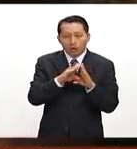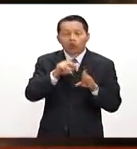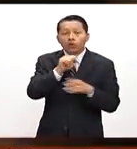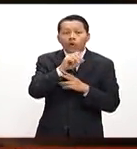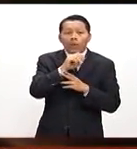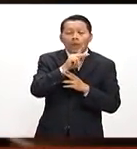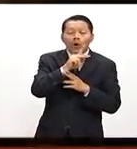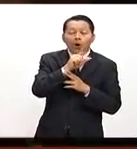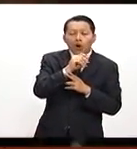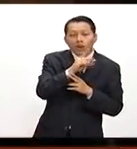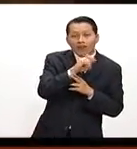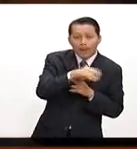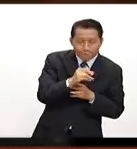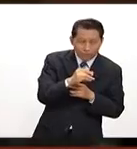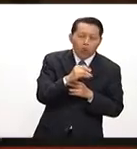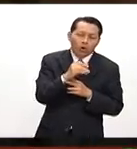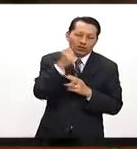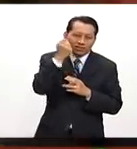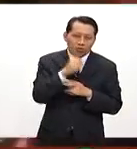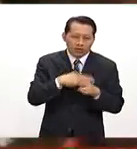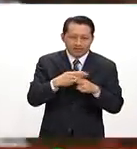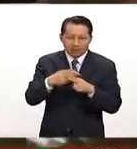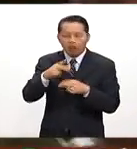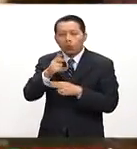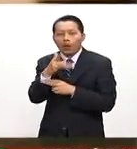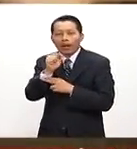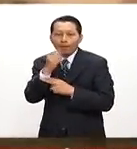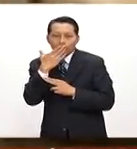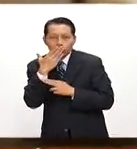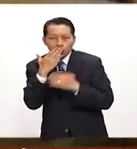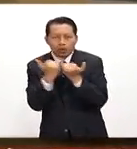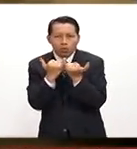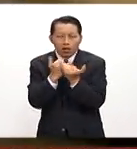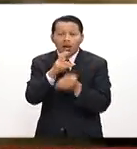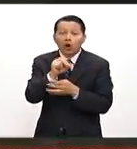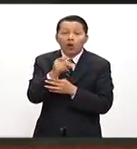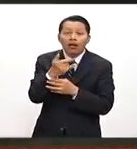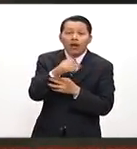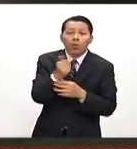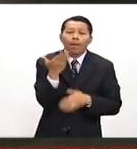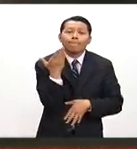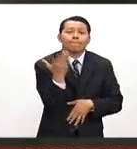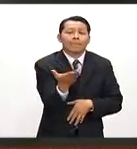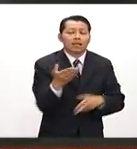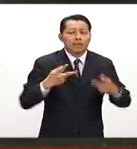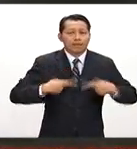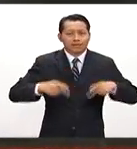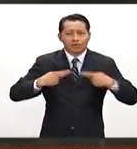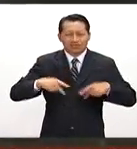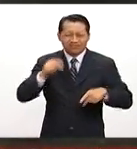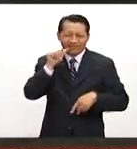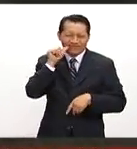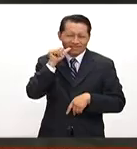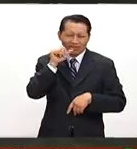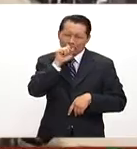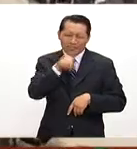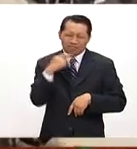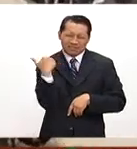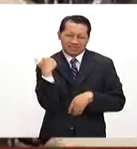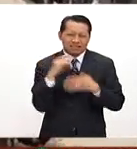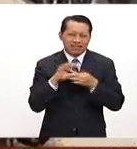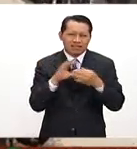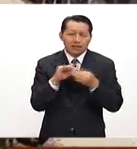Topolobampo, Sinaloa hasta Guaymas, Sonora. También la CONAGUA pide a la población, como le decía yo hace rato,